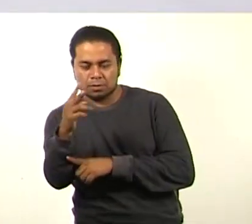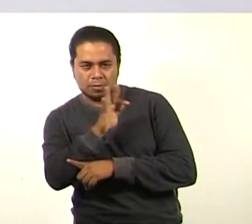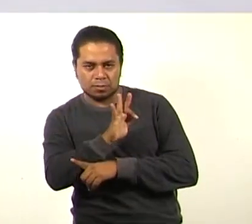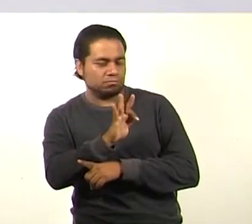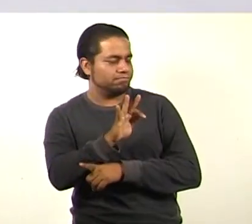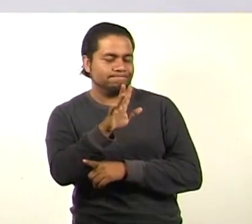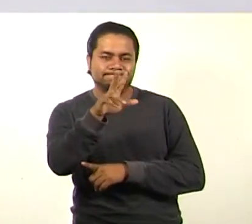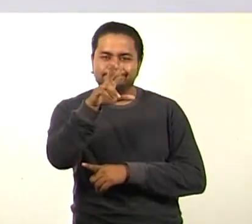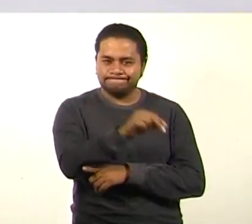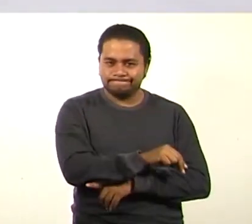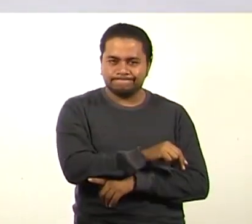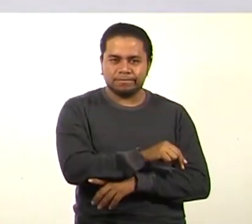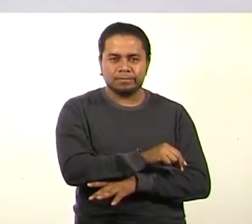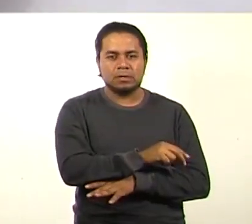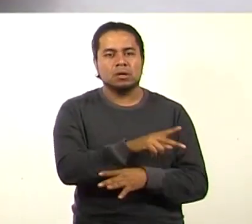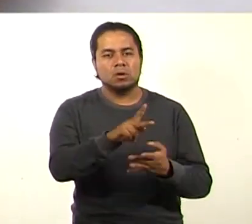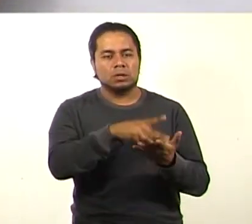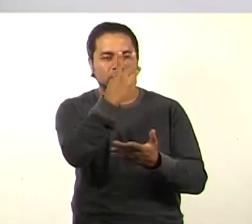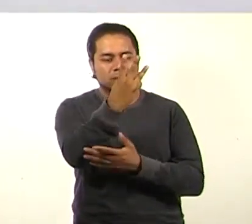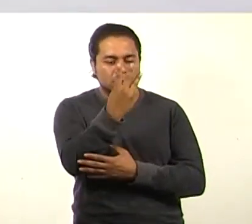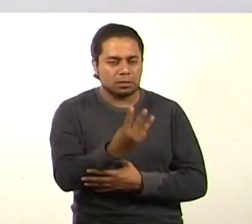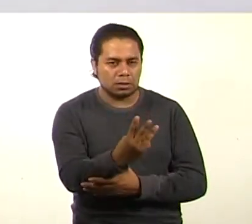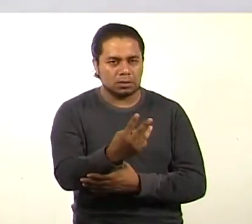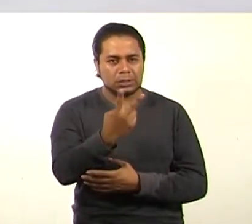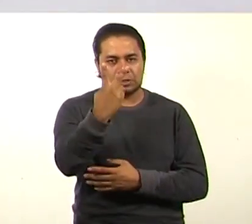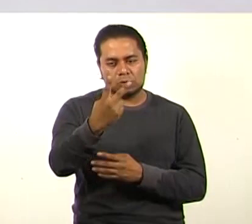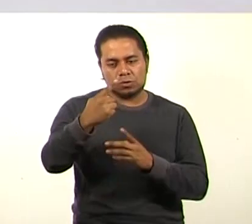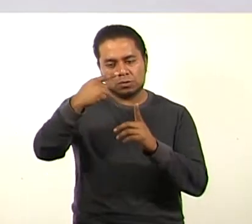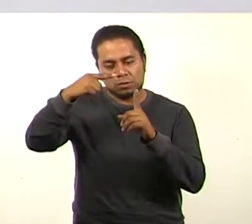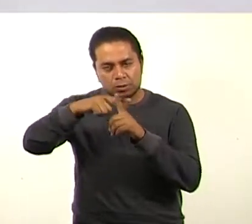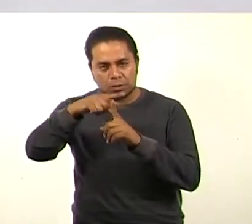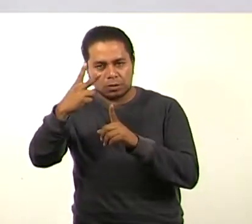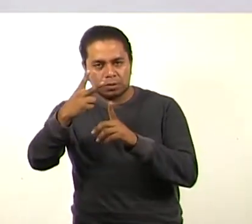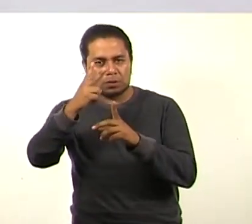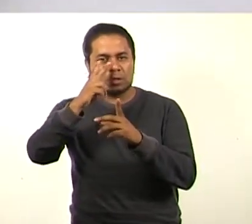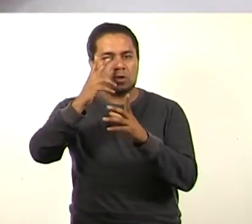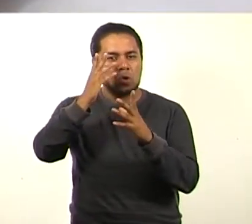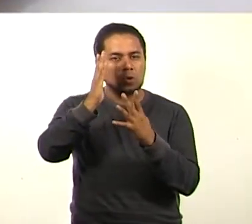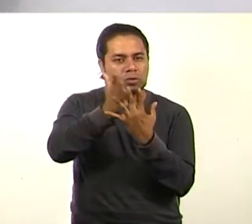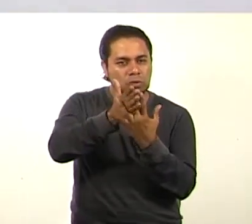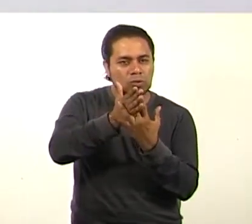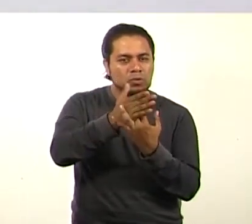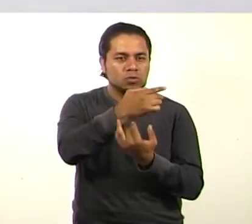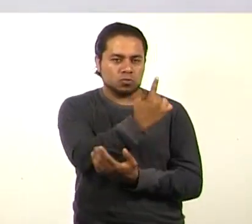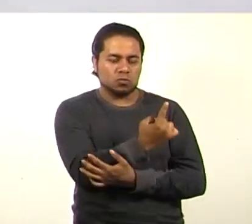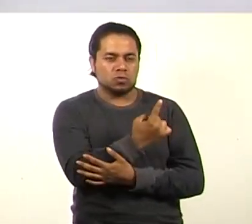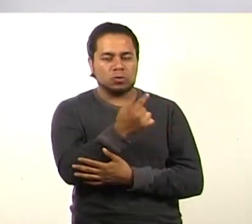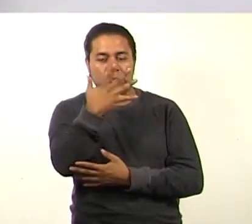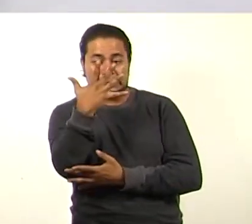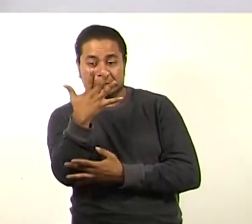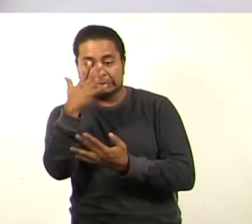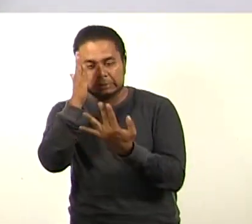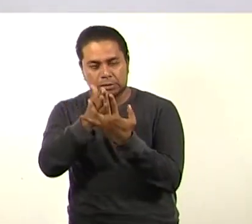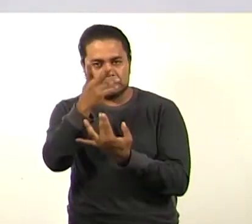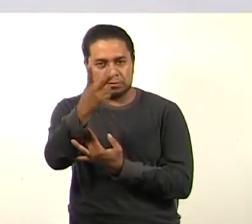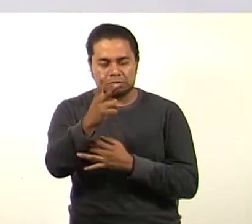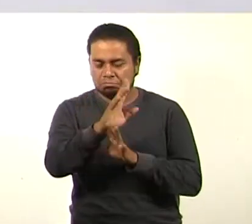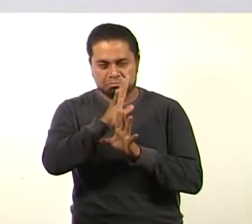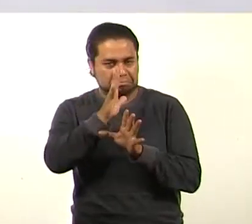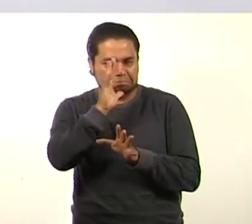No. Repetimos el 3. 2 entre 2, 1. Y 5 entre 2, tampoco. Entonces se